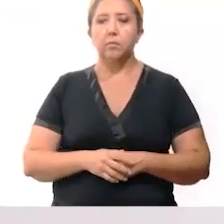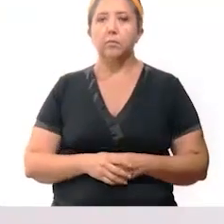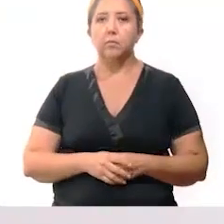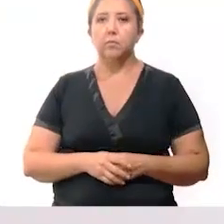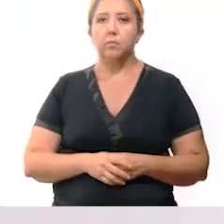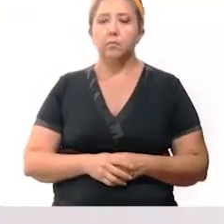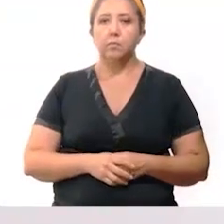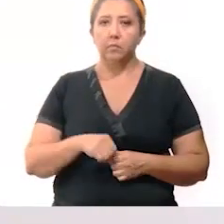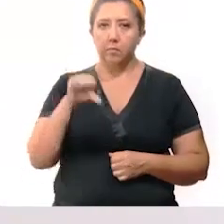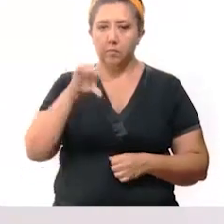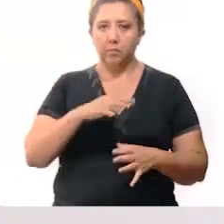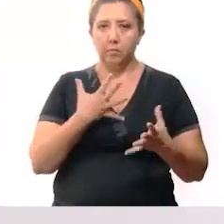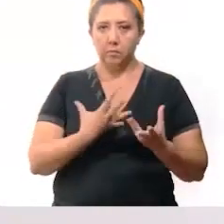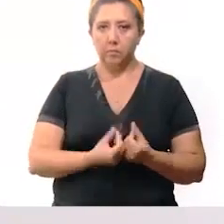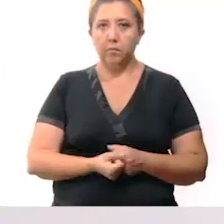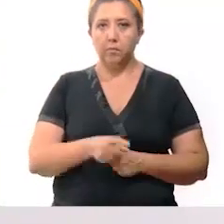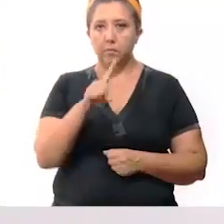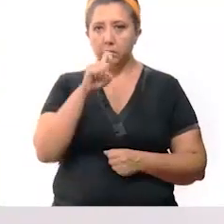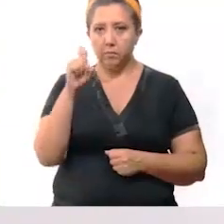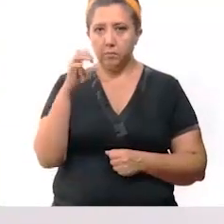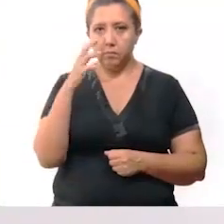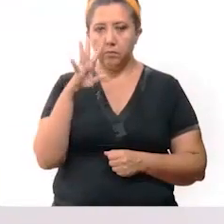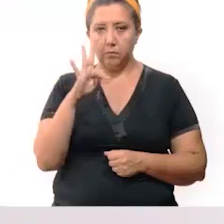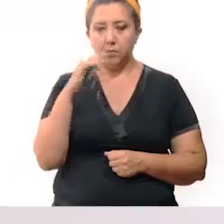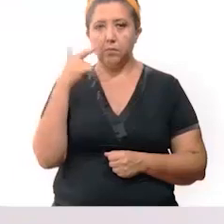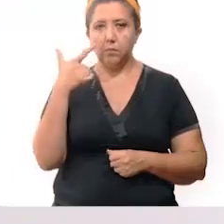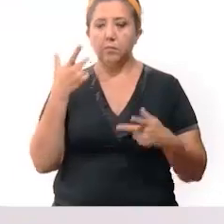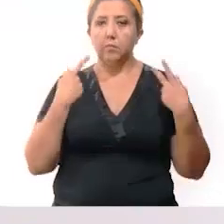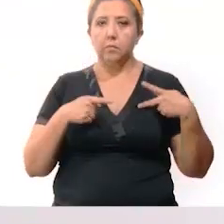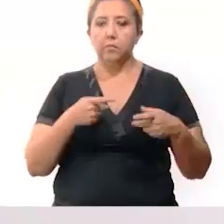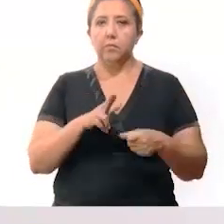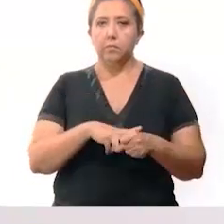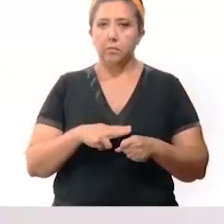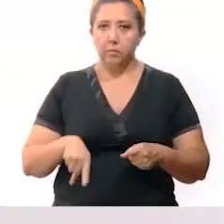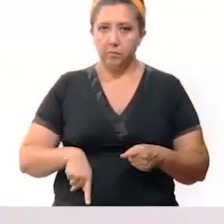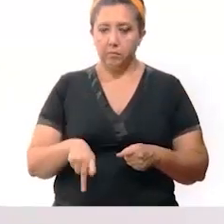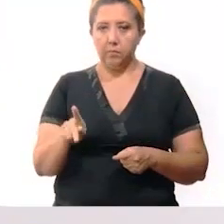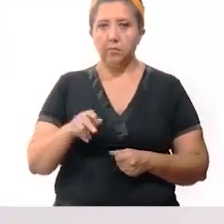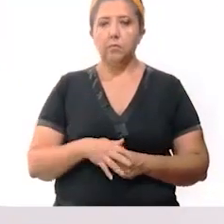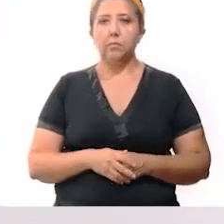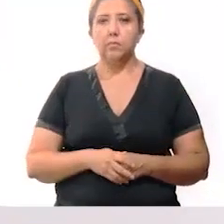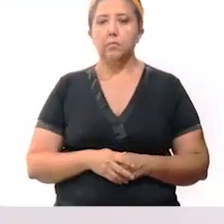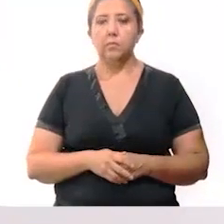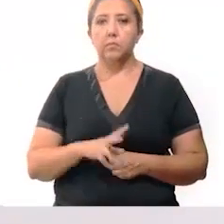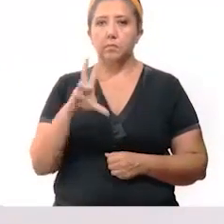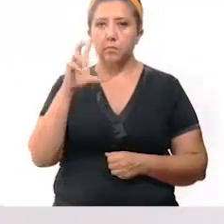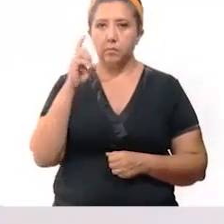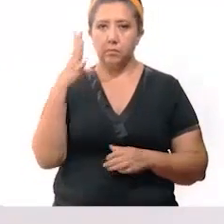diarios. El día de hoy tenemos 147 pacientes en hospitales públicos.